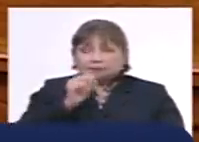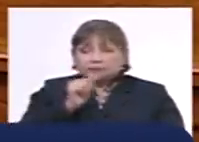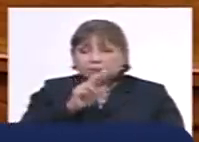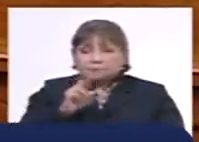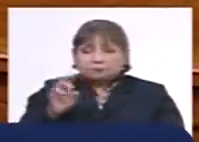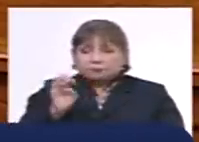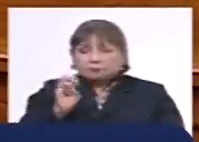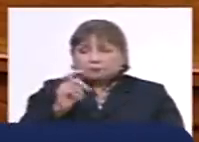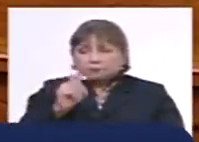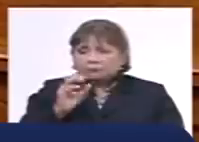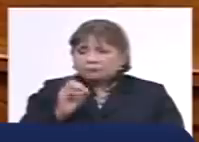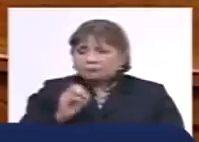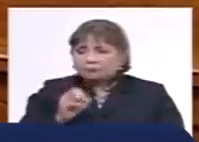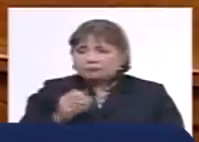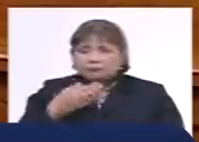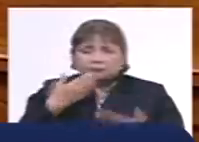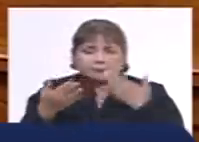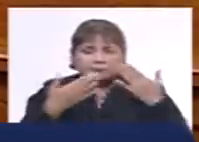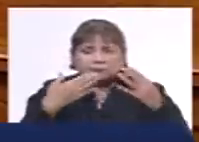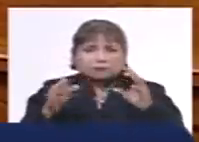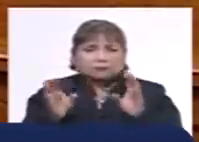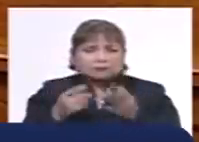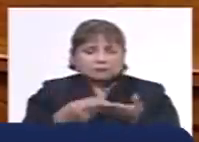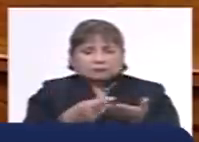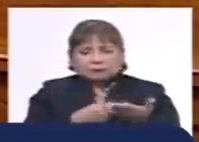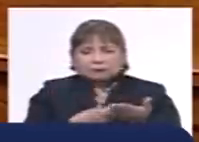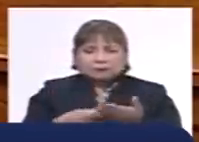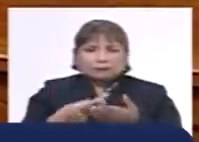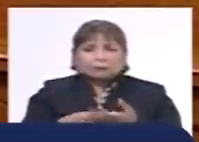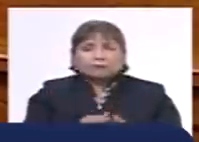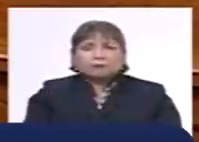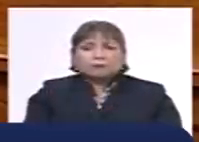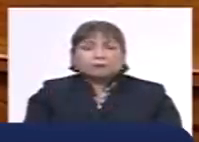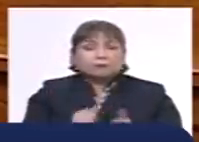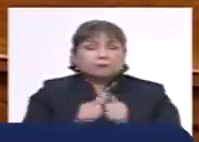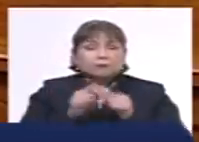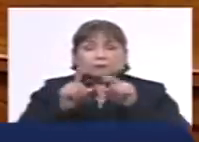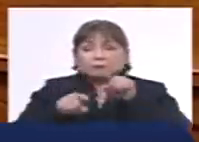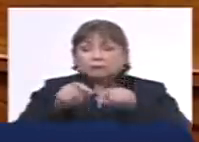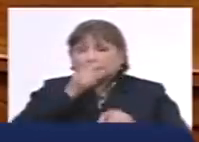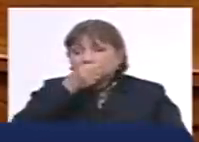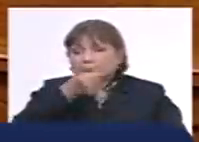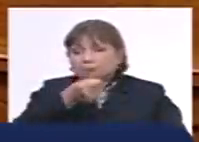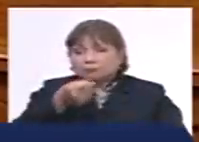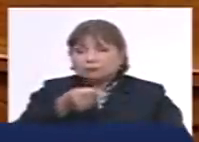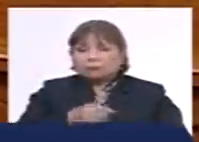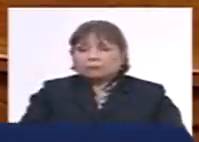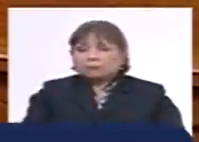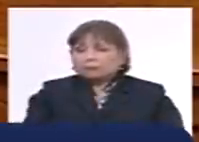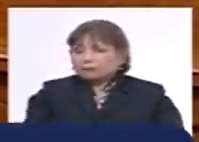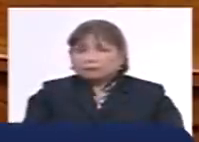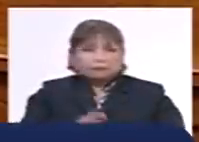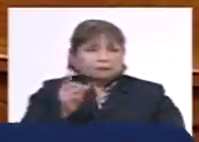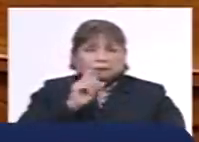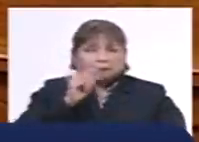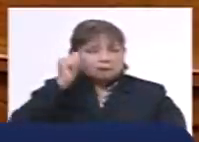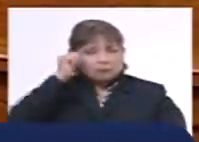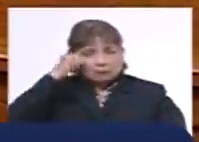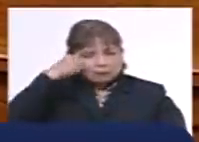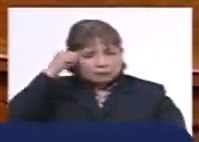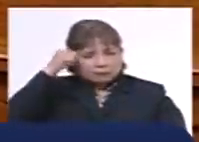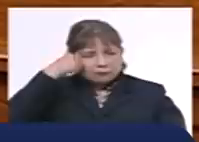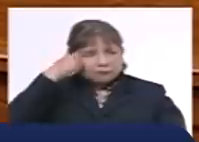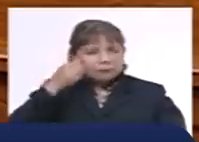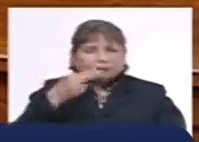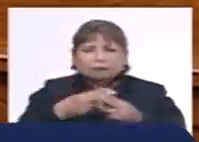bien. En una conversación con algún periodista, no me acordaba del nombre